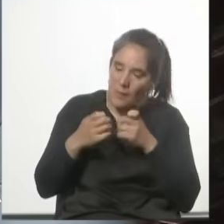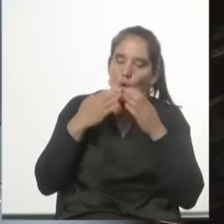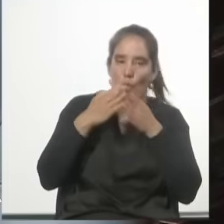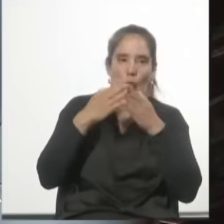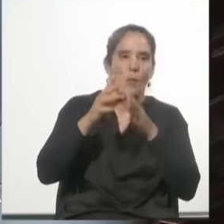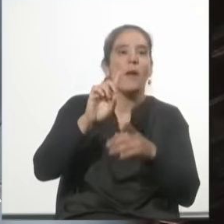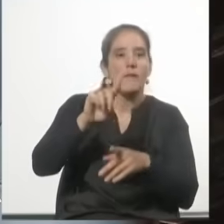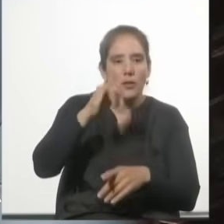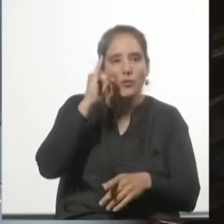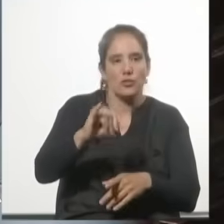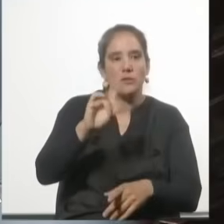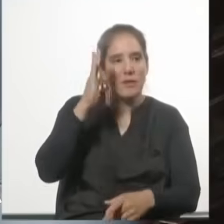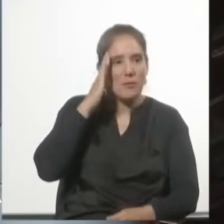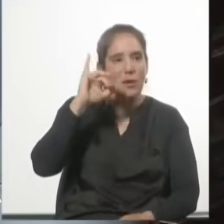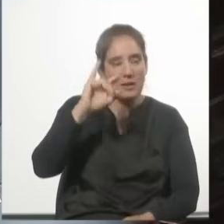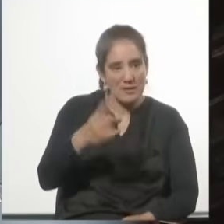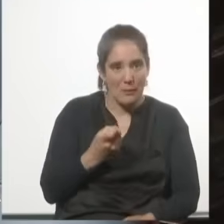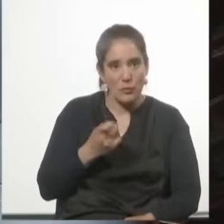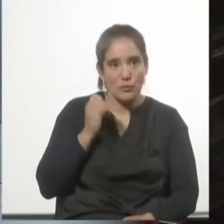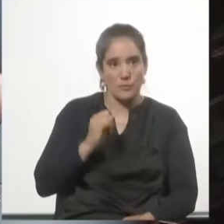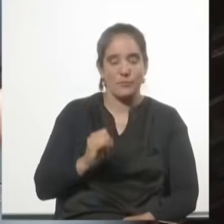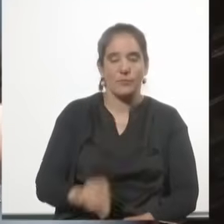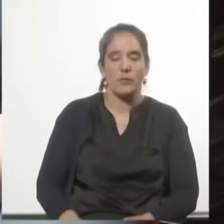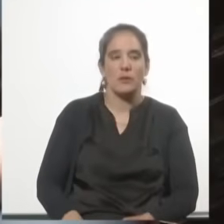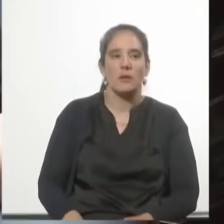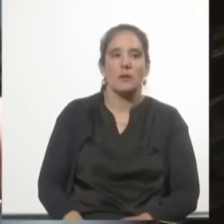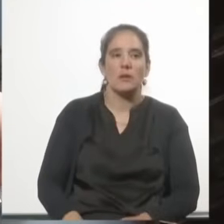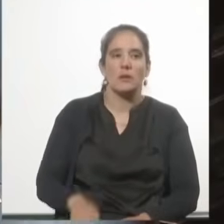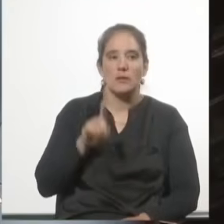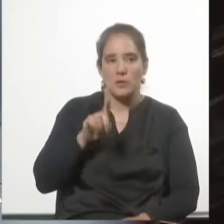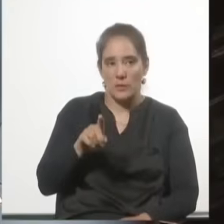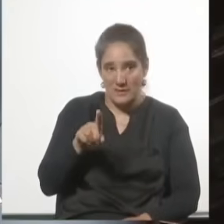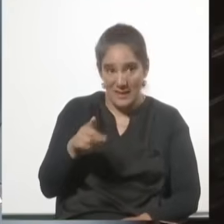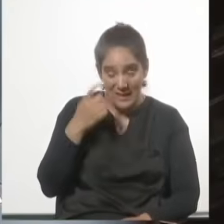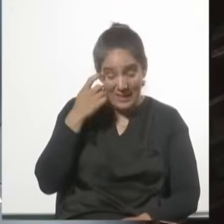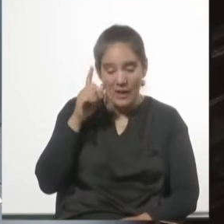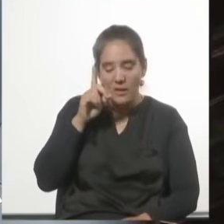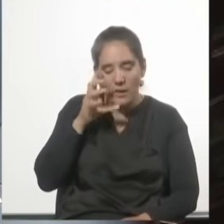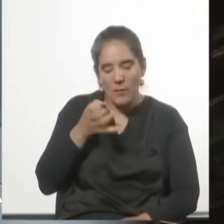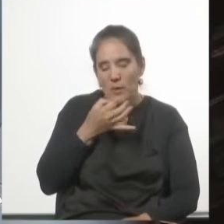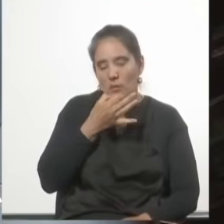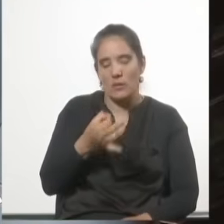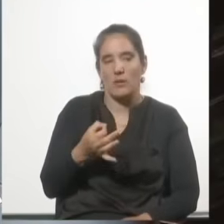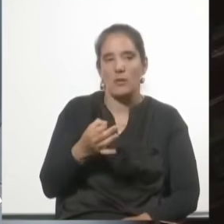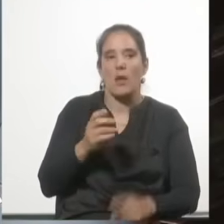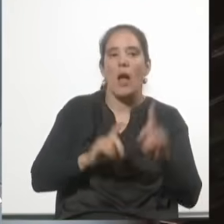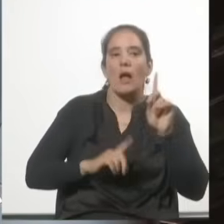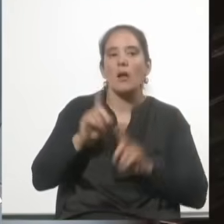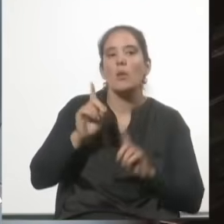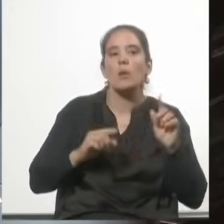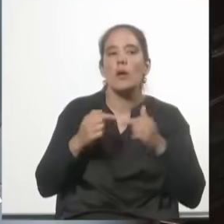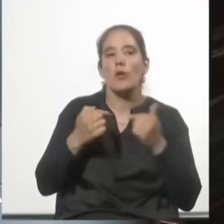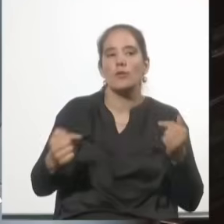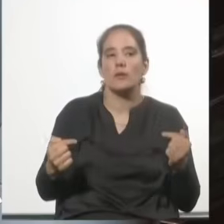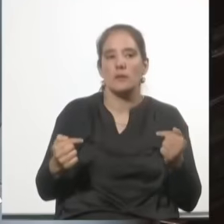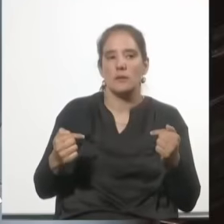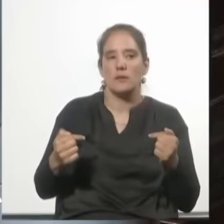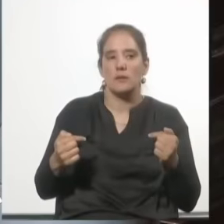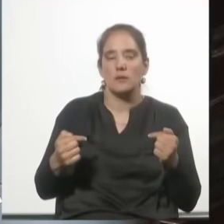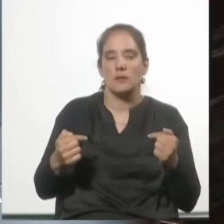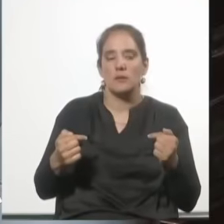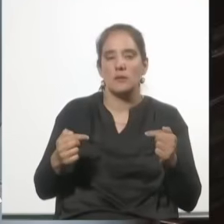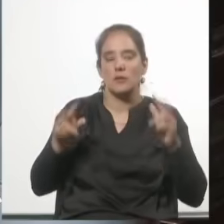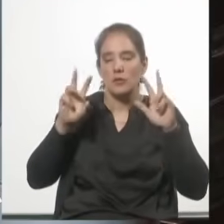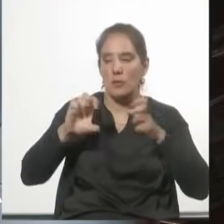naval para la Armada Nacional. Sobre este tópico también queremos comentar algo, señora presidenta. Algunos aspectos vinculados con